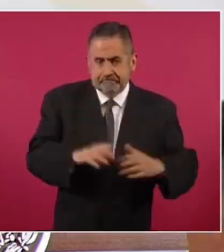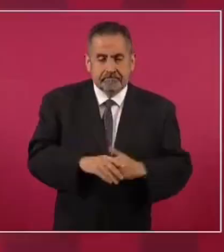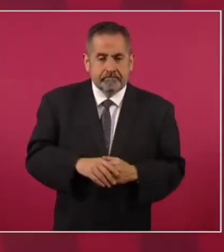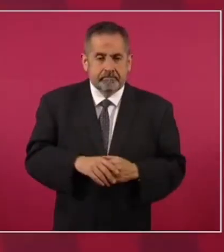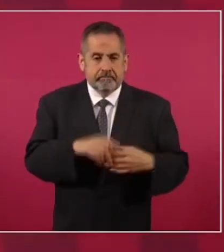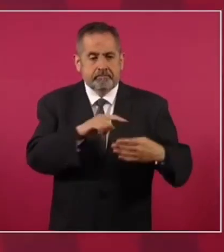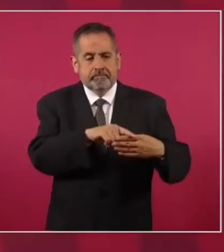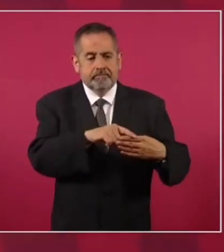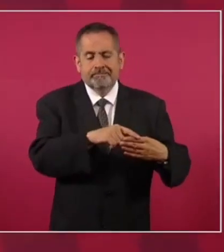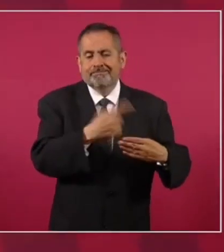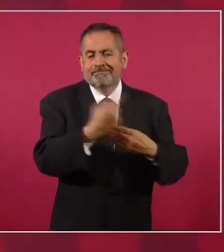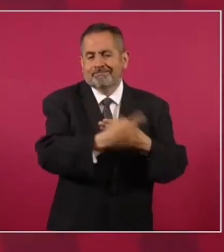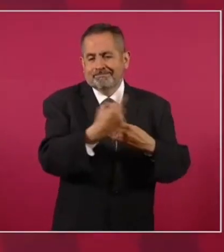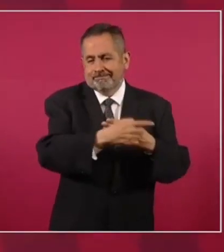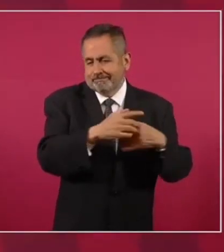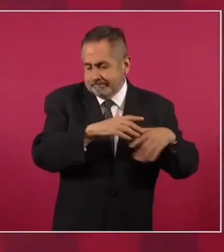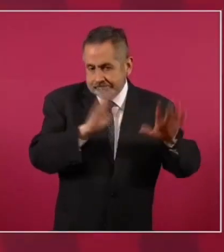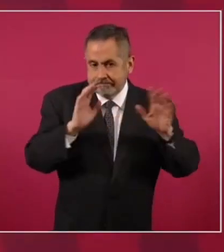robot, pues